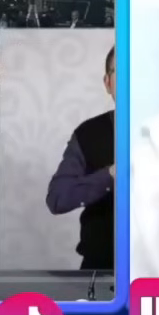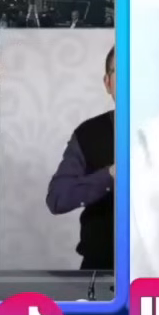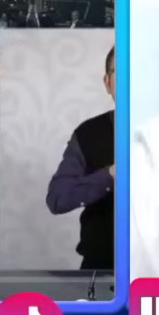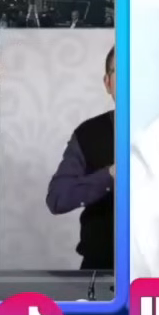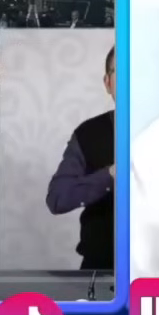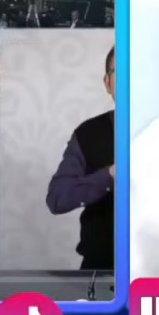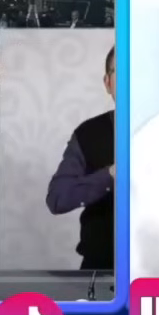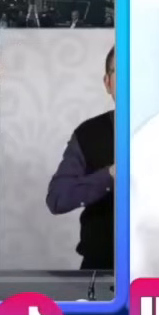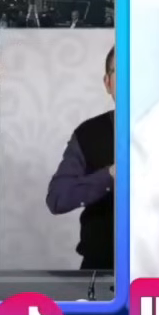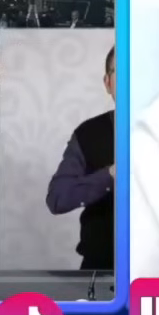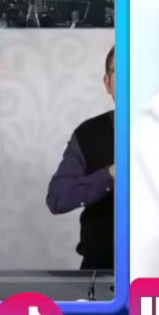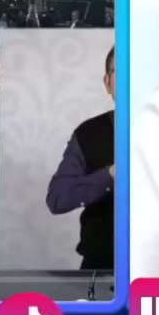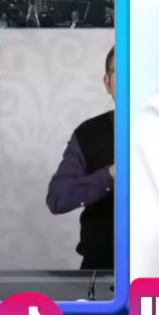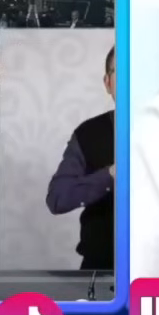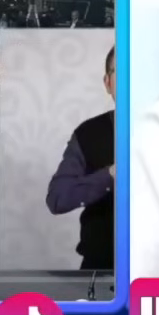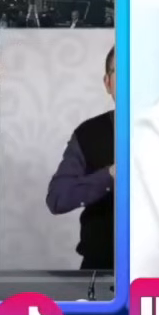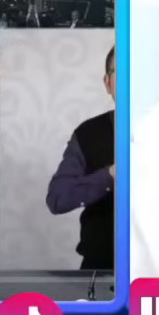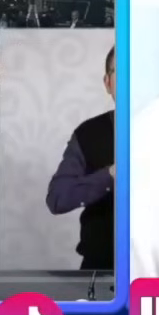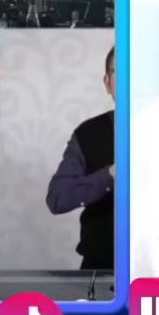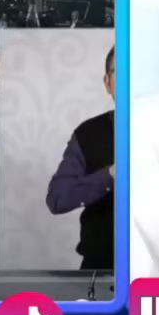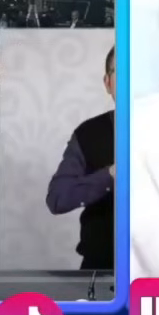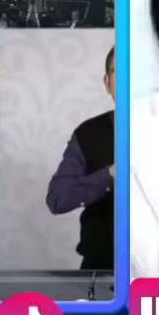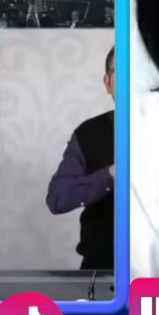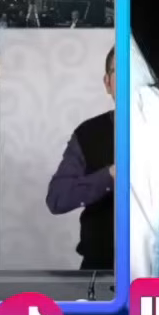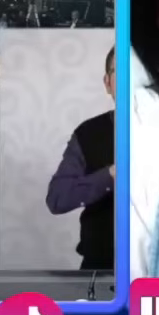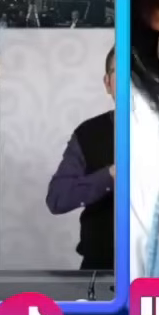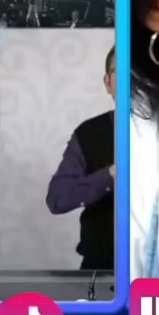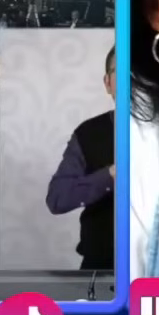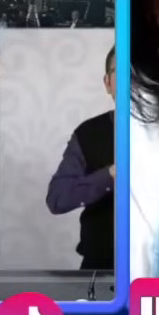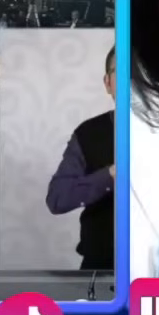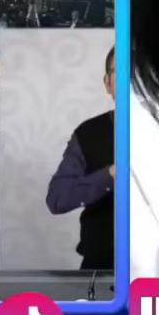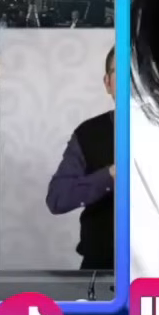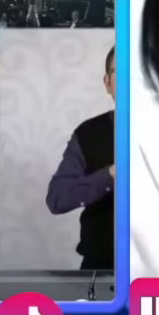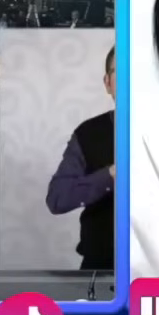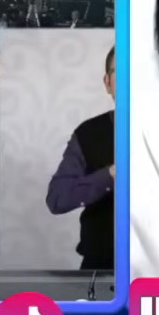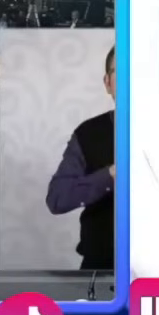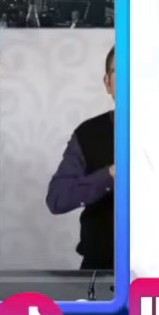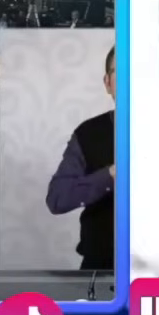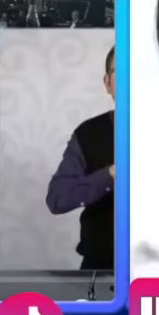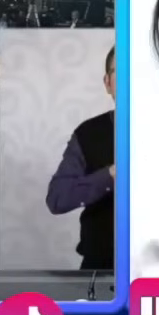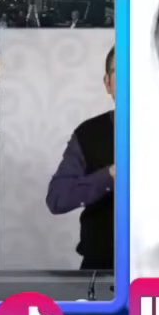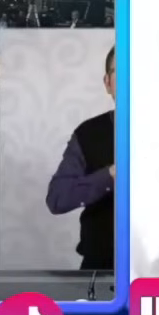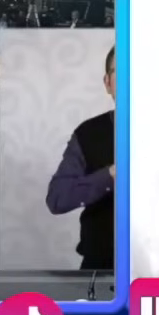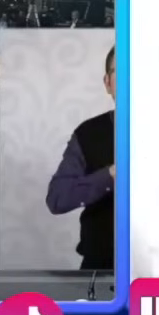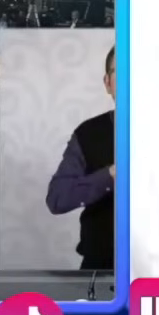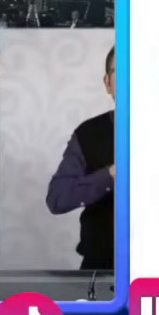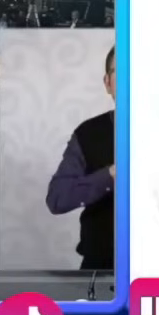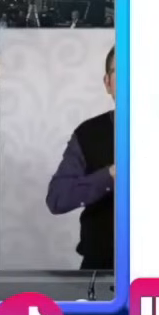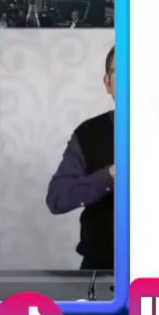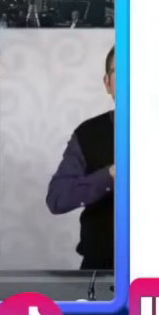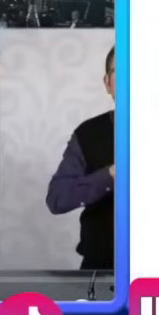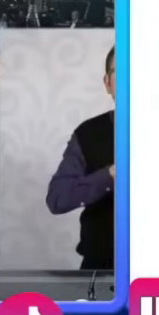gracias a la reforma judicial. ¡Qué fregados! García Luna lleva en la cárcel más de 3 años. La reforma judicial se